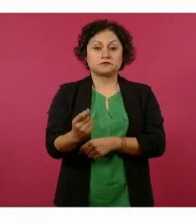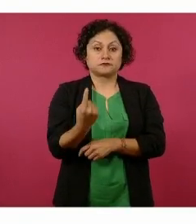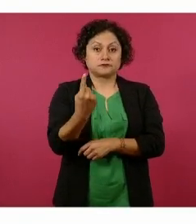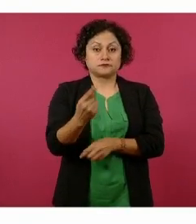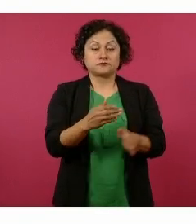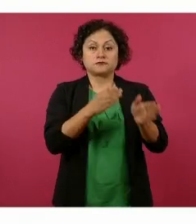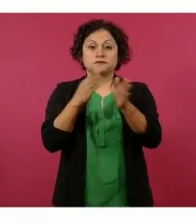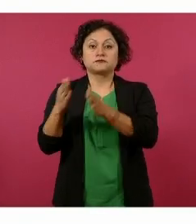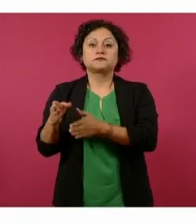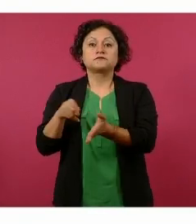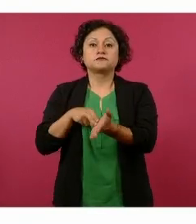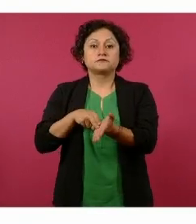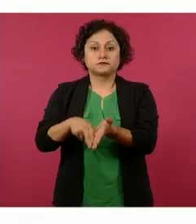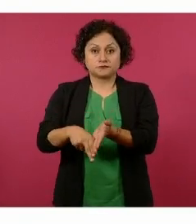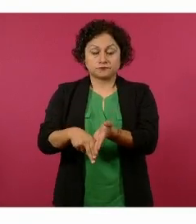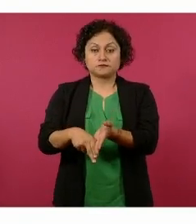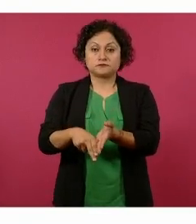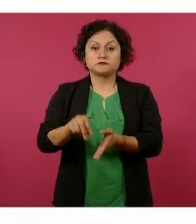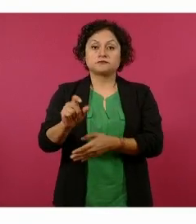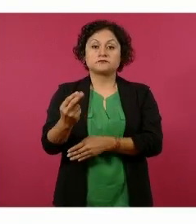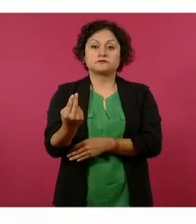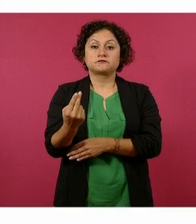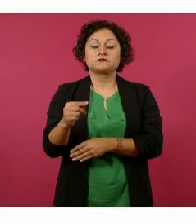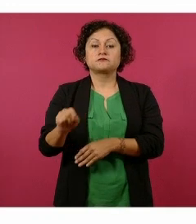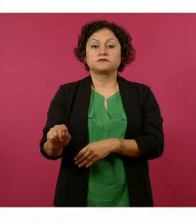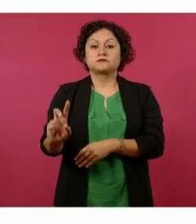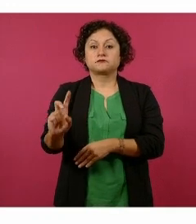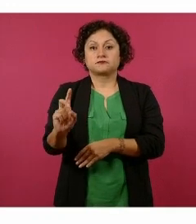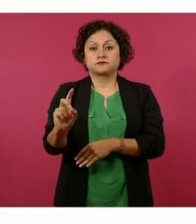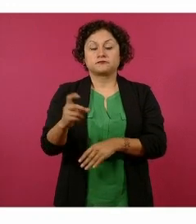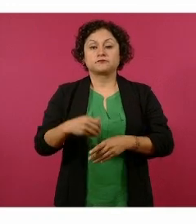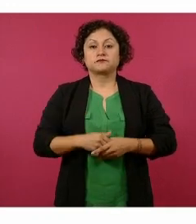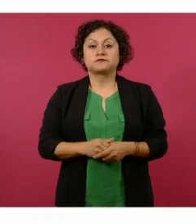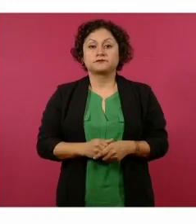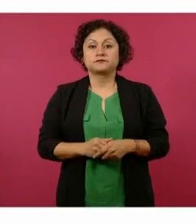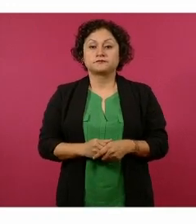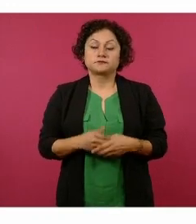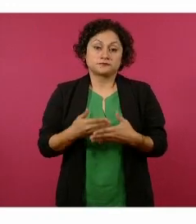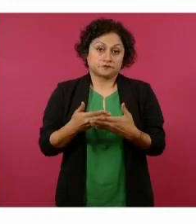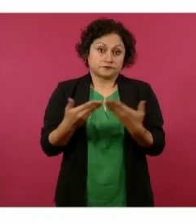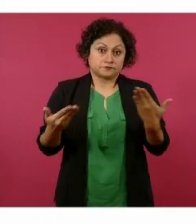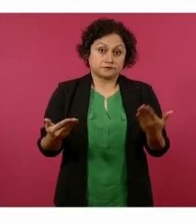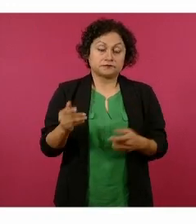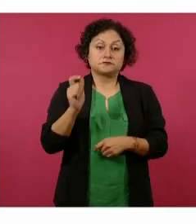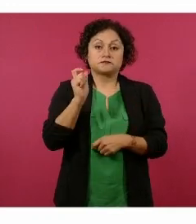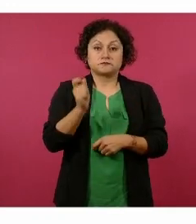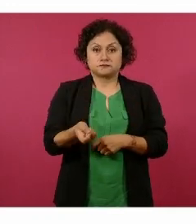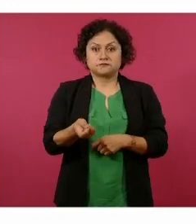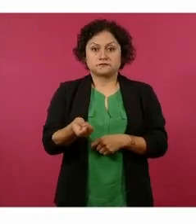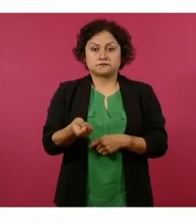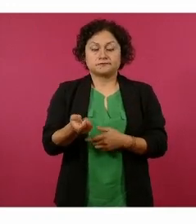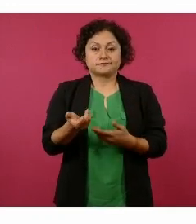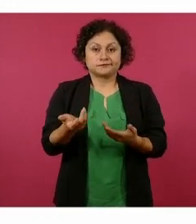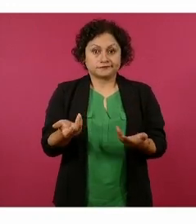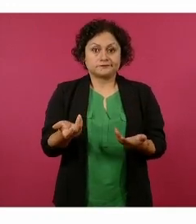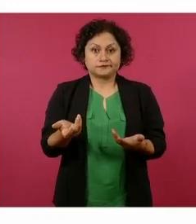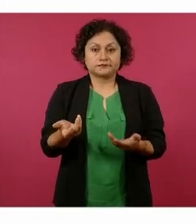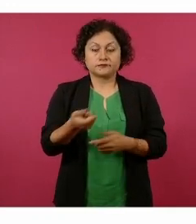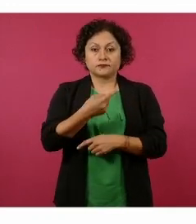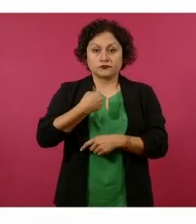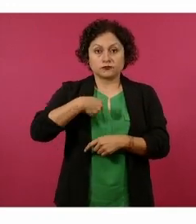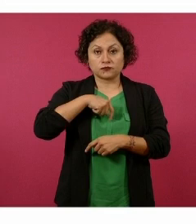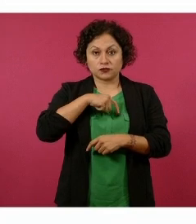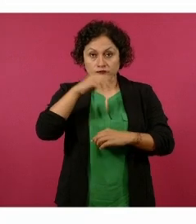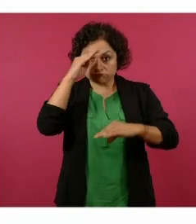$25.21. Y en el caso del diésel, $25.30. En esta ocasión ha sido necesario entrar en el esquema